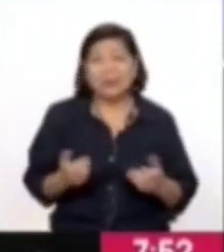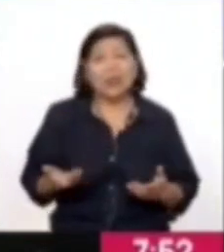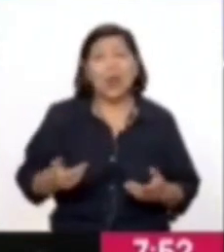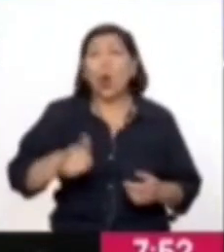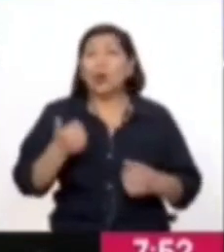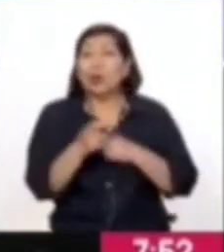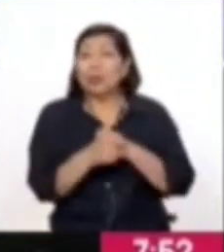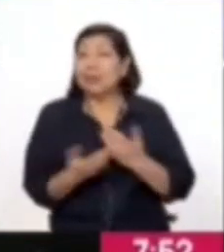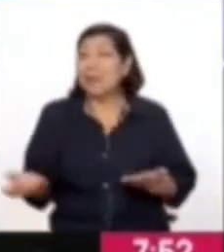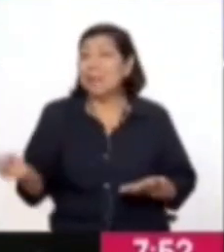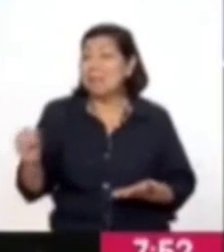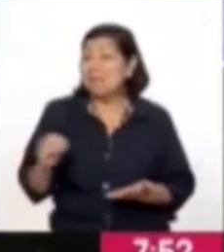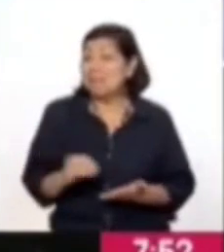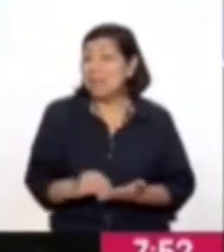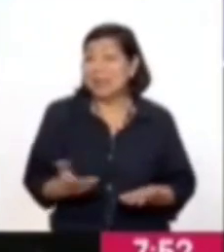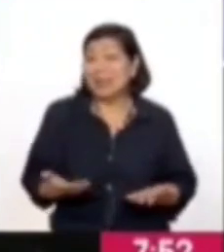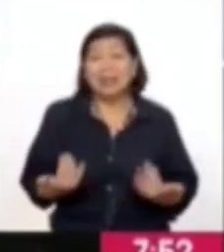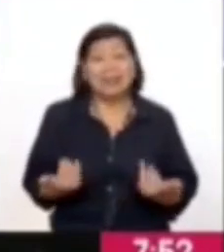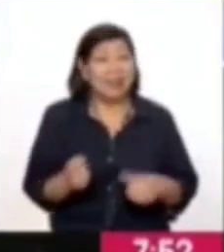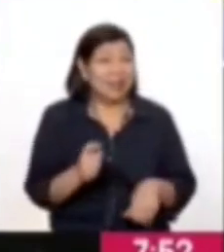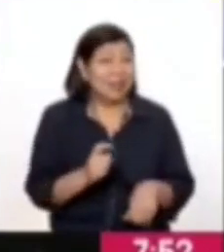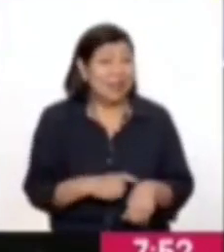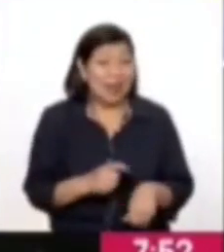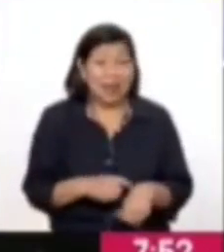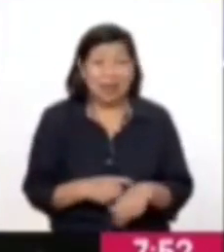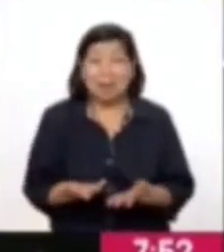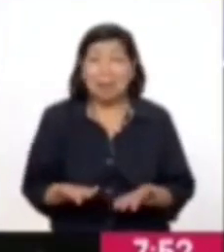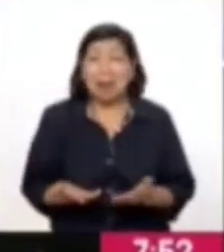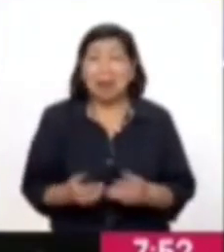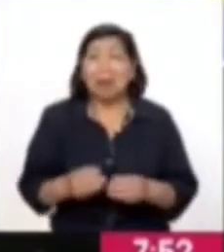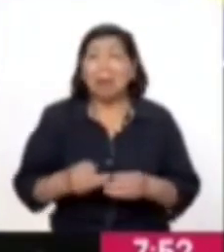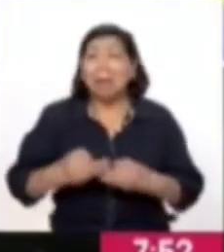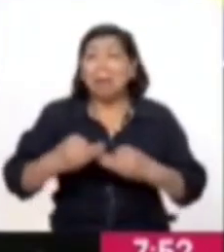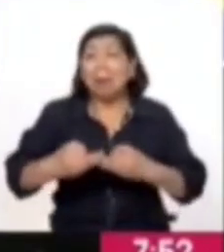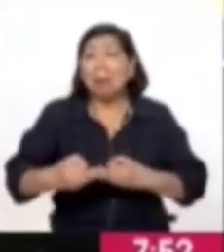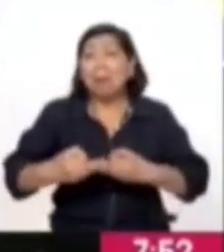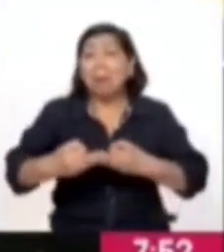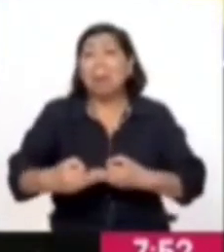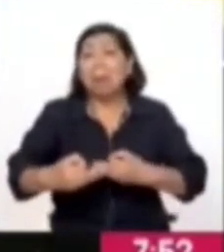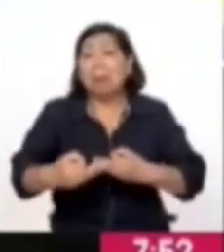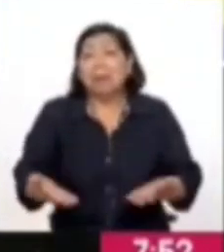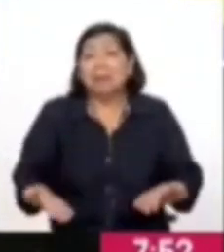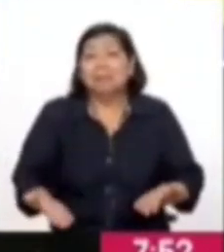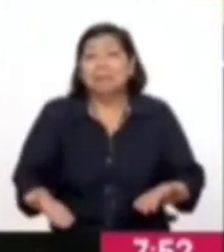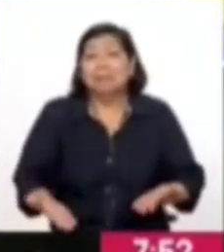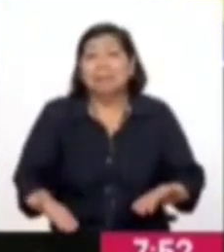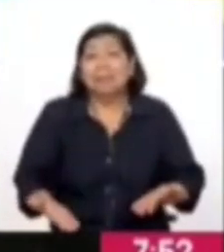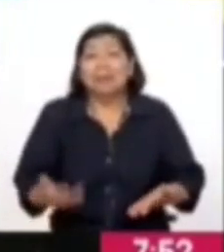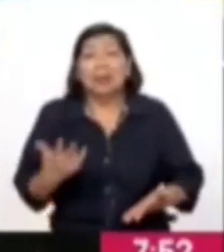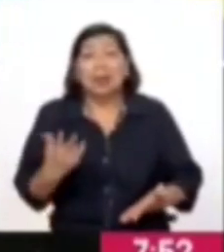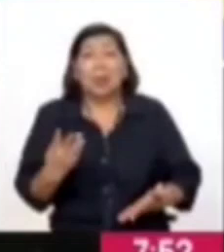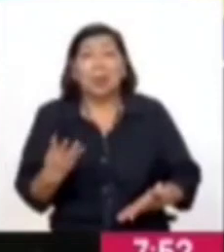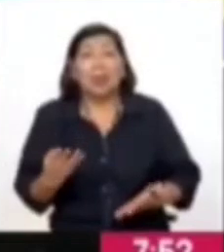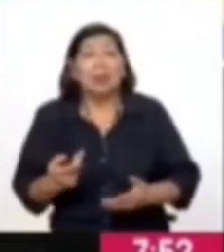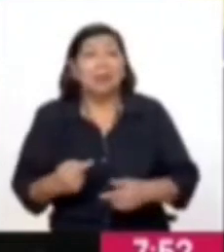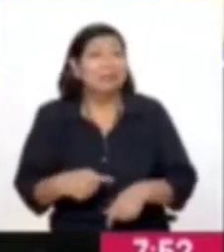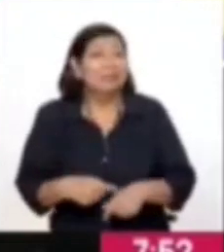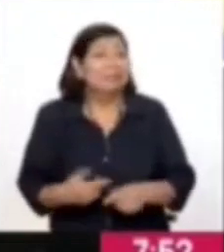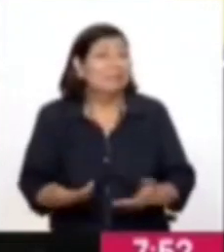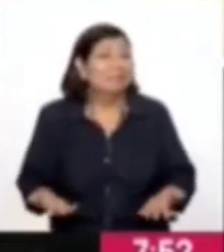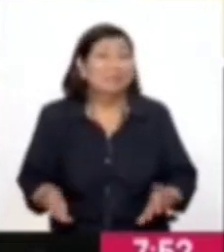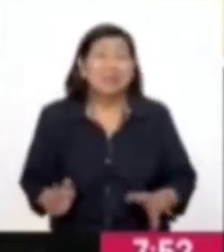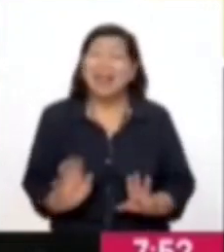vienes del Correcto. extranjero con mucho mayor razón. Entonces, si estos tiempos te los van a alargar o tú no vas a saber si vas a llegar en 3 días o en cuatro o en